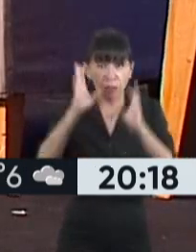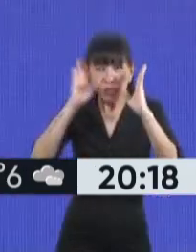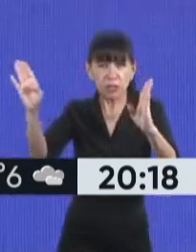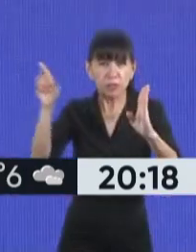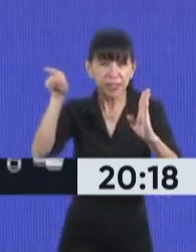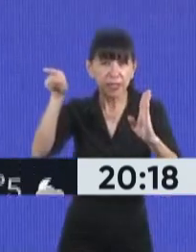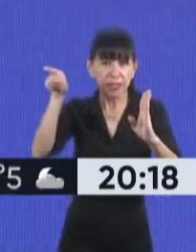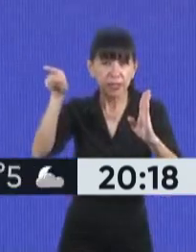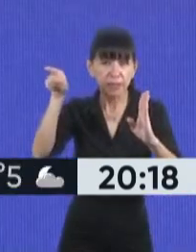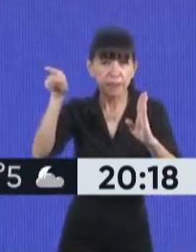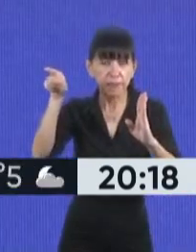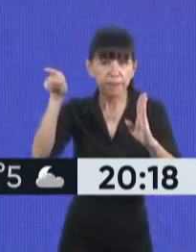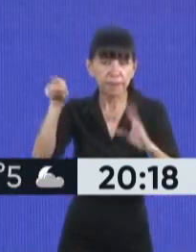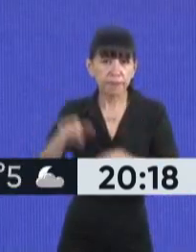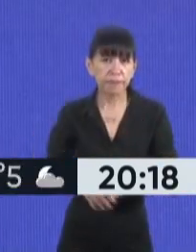Finalmente,